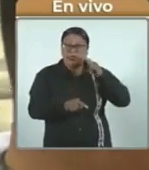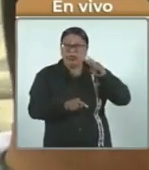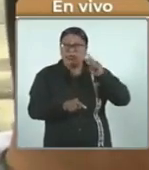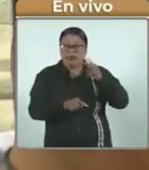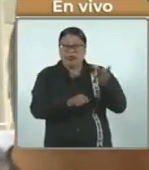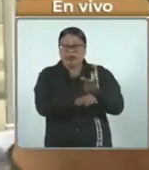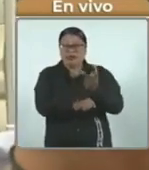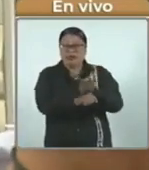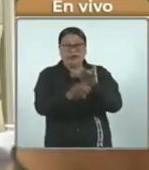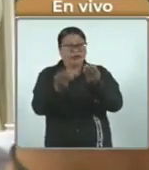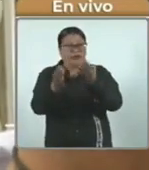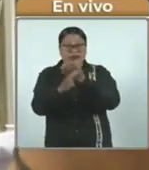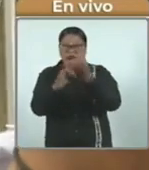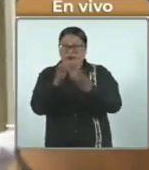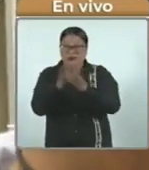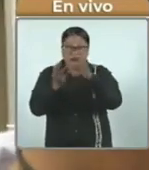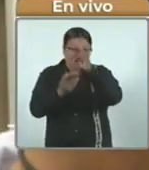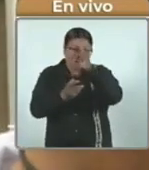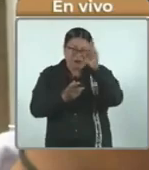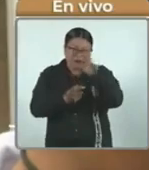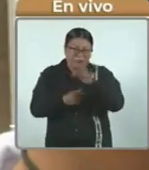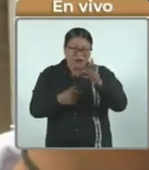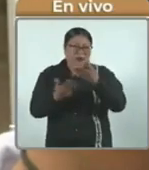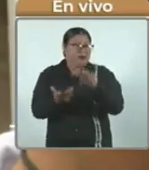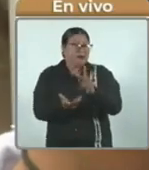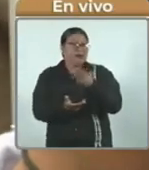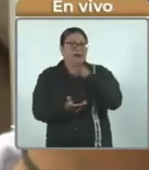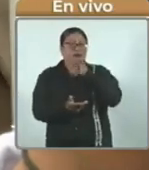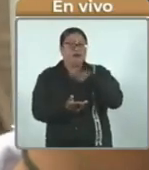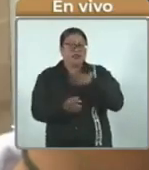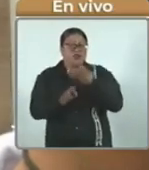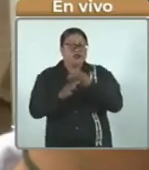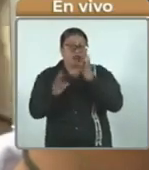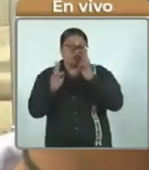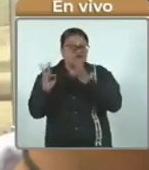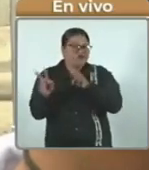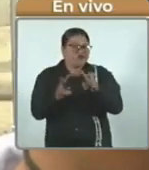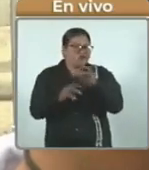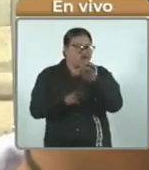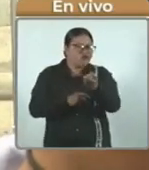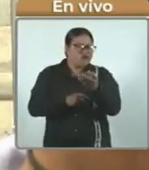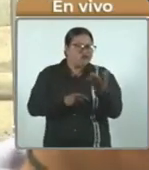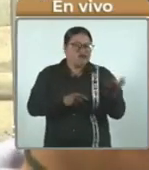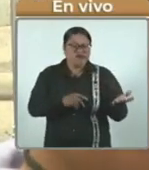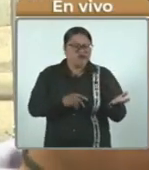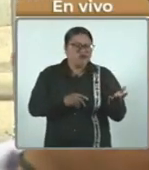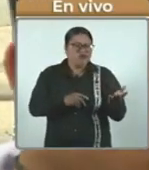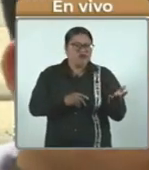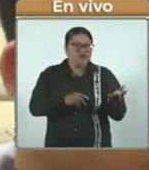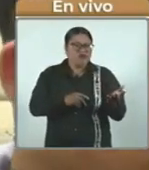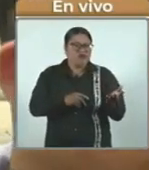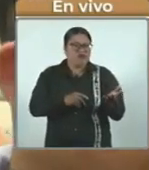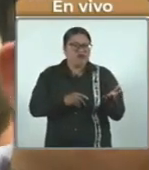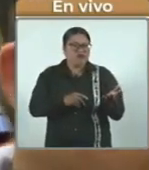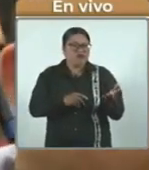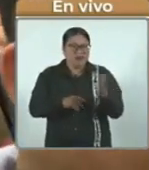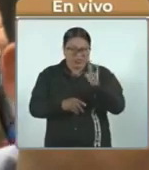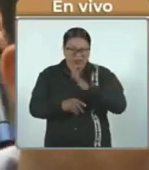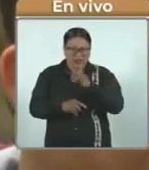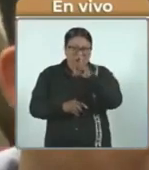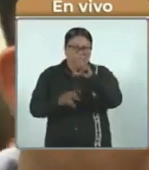situaciones complejas, pero sobre todo me llama la atención que hay como un